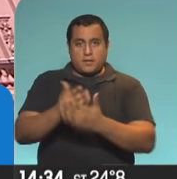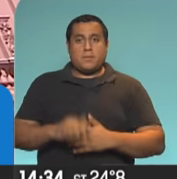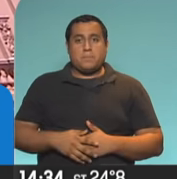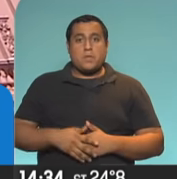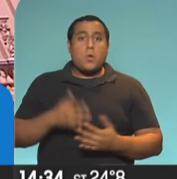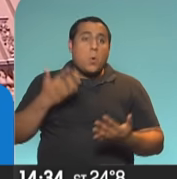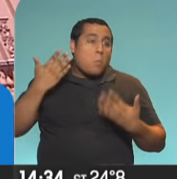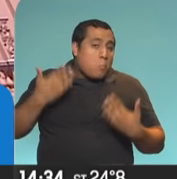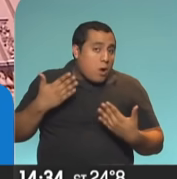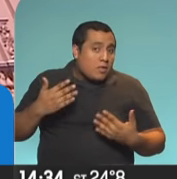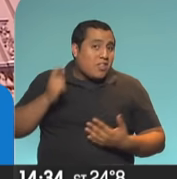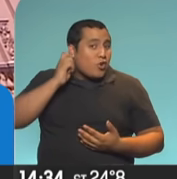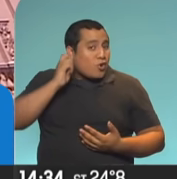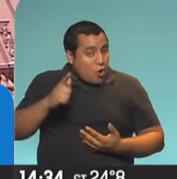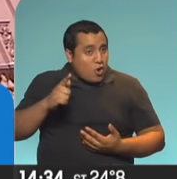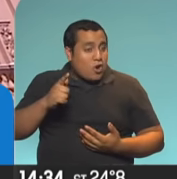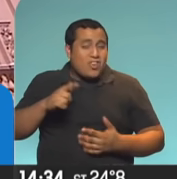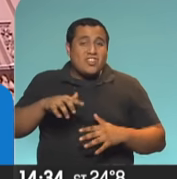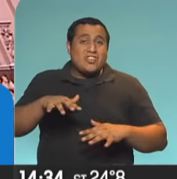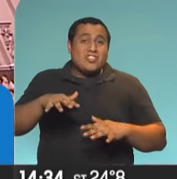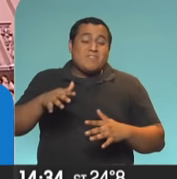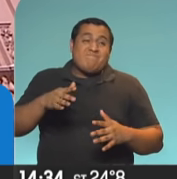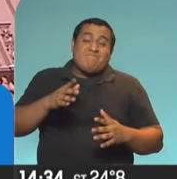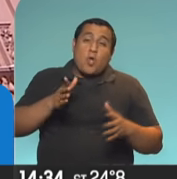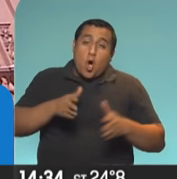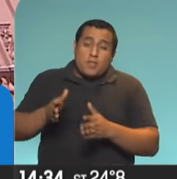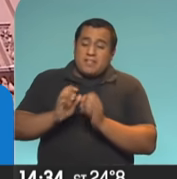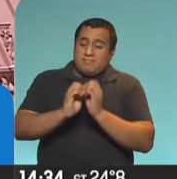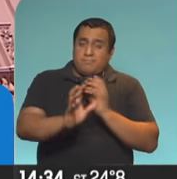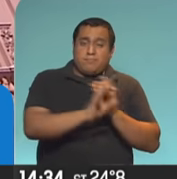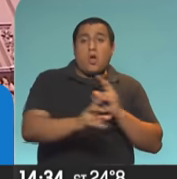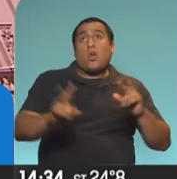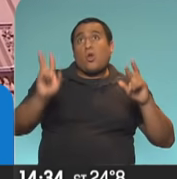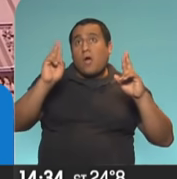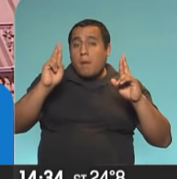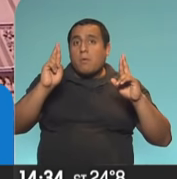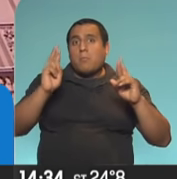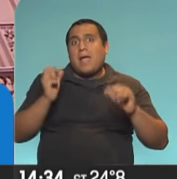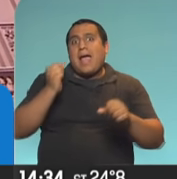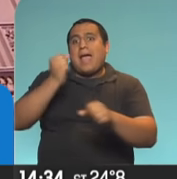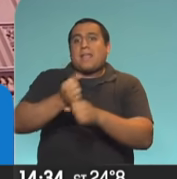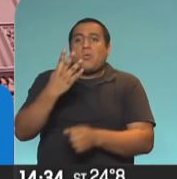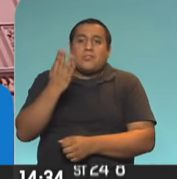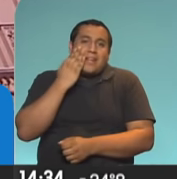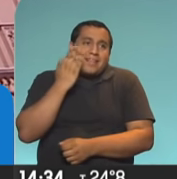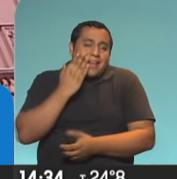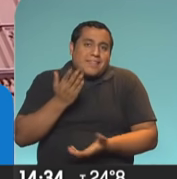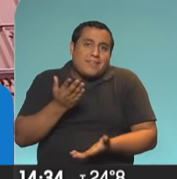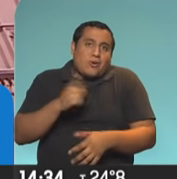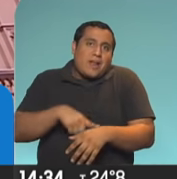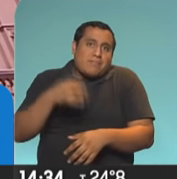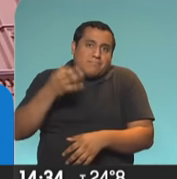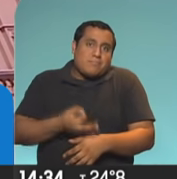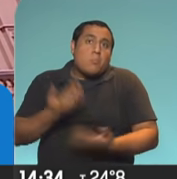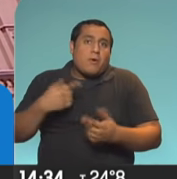logra reencauzar o poder ordenar esa fila, ojalá que así sea, para que al menos hasta las 4 de la tarde, que era el horario previsto,